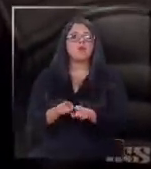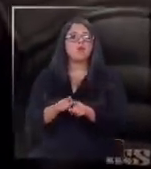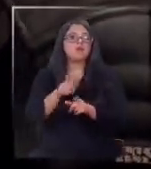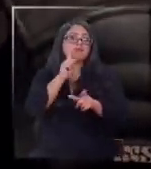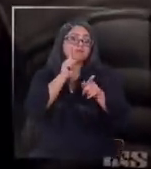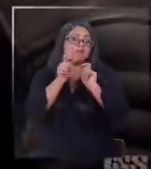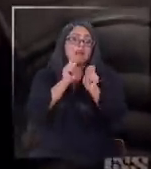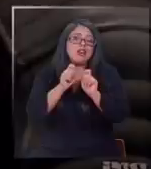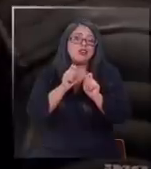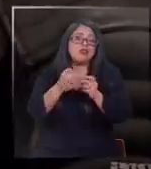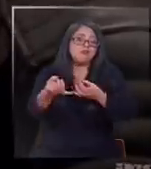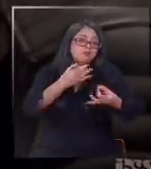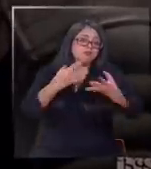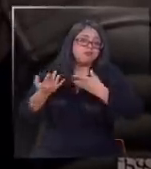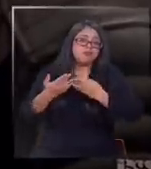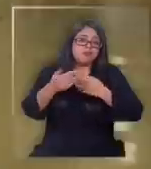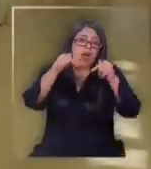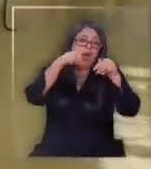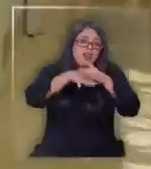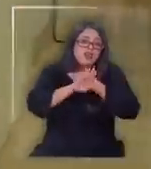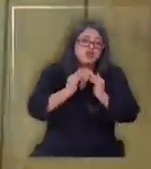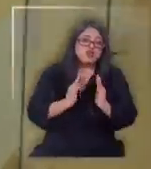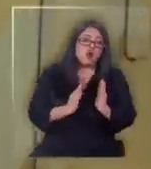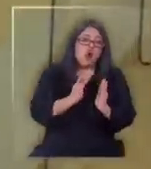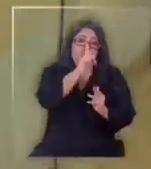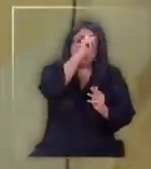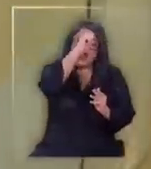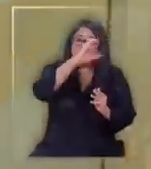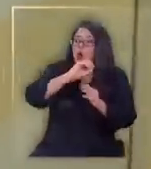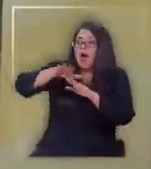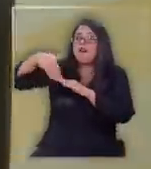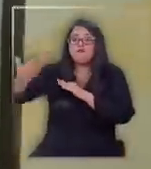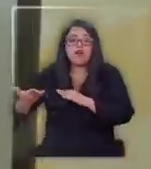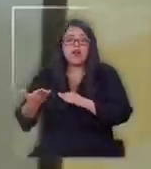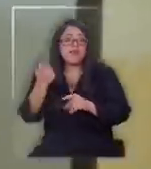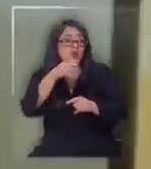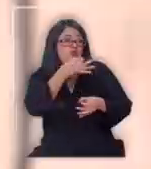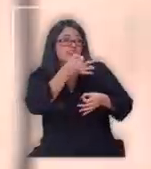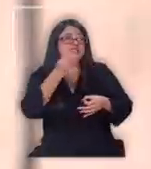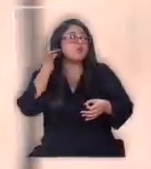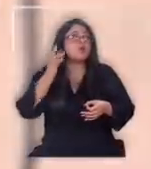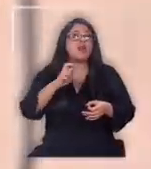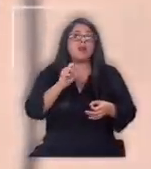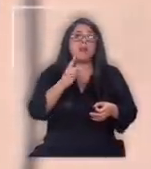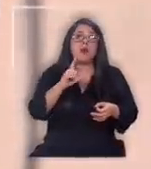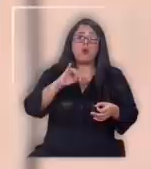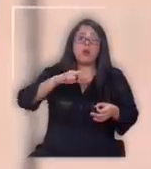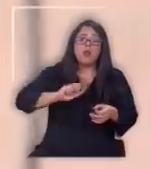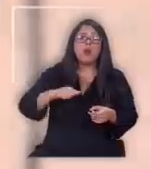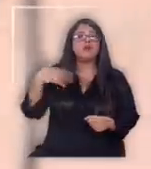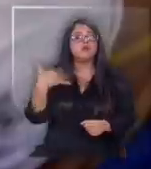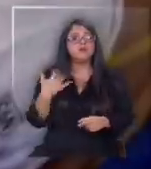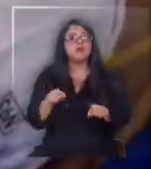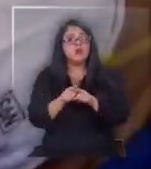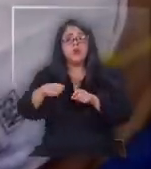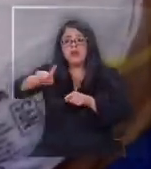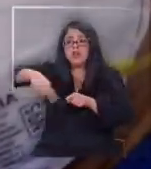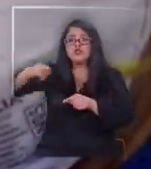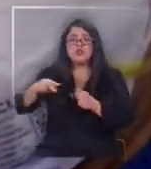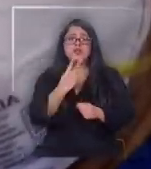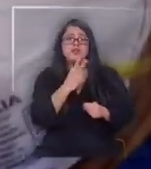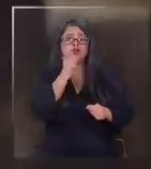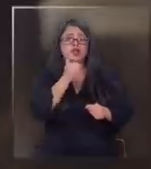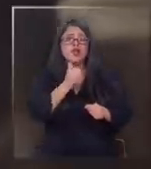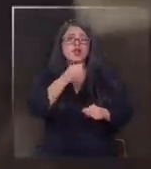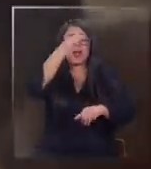adquirir la enfermedad inclusive fuera del hospital. Y lo que dice Paulina es clave. Ellas y ellos, que conviven a diario con el